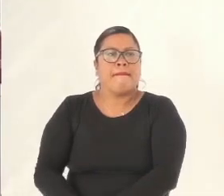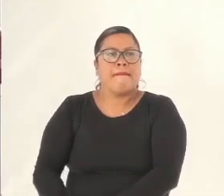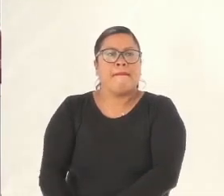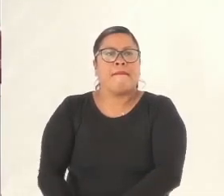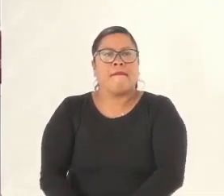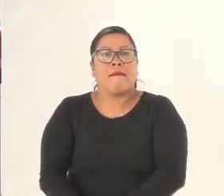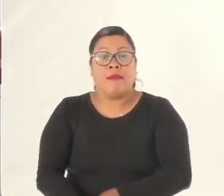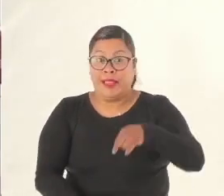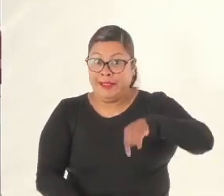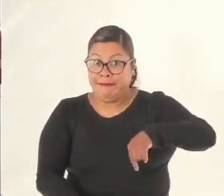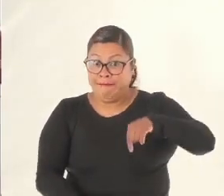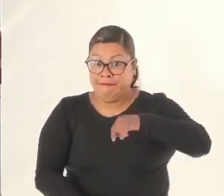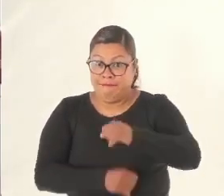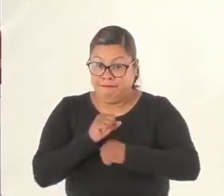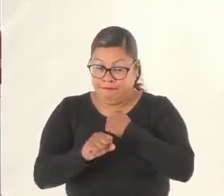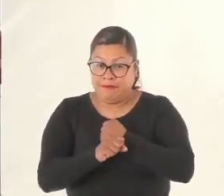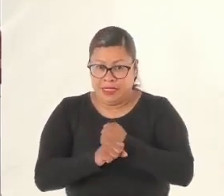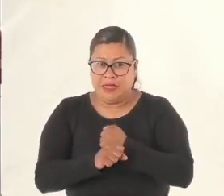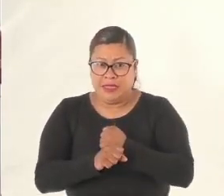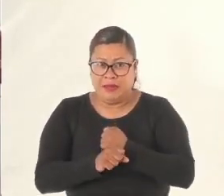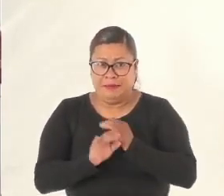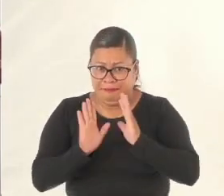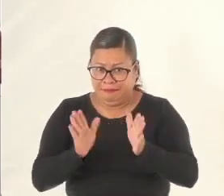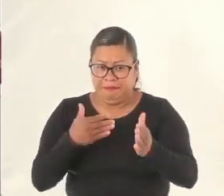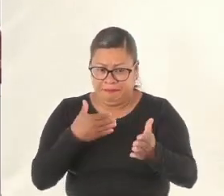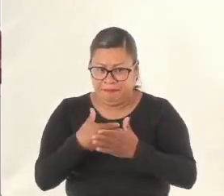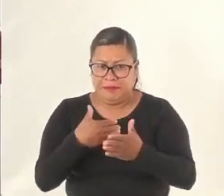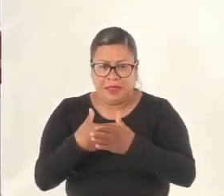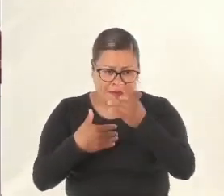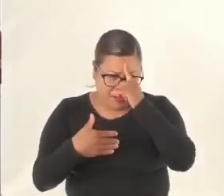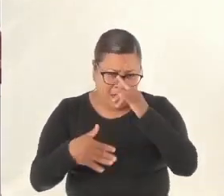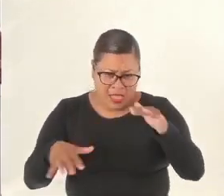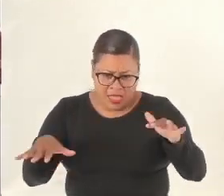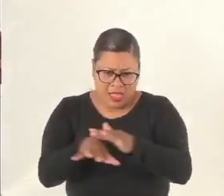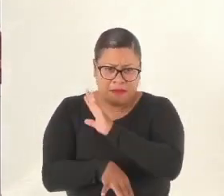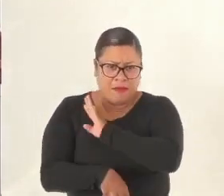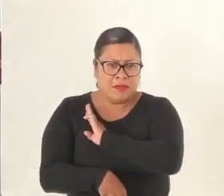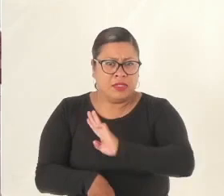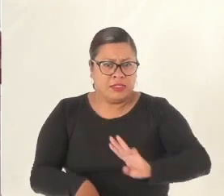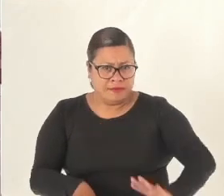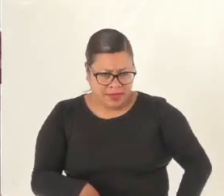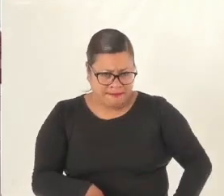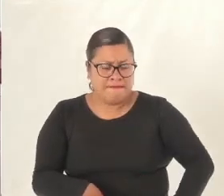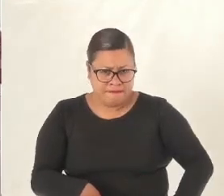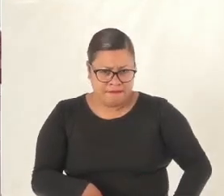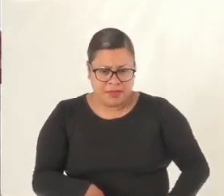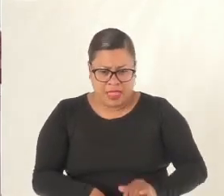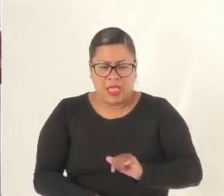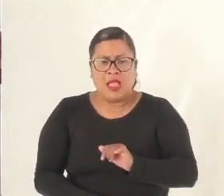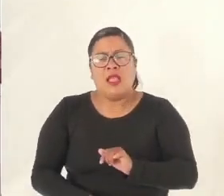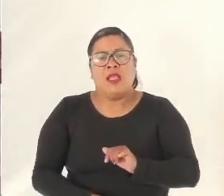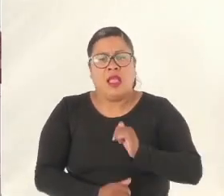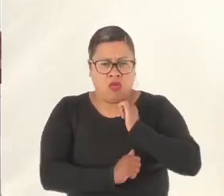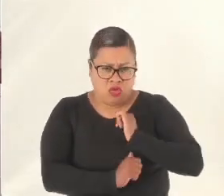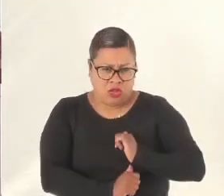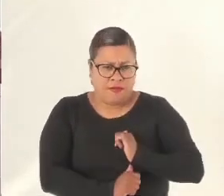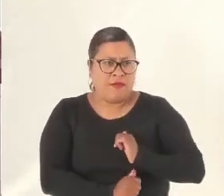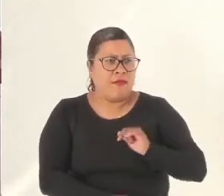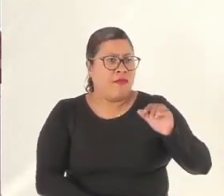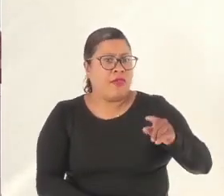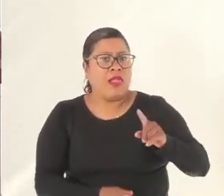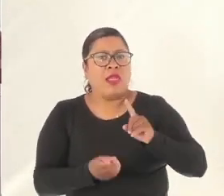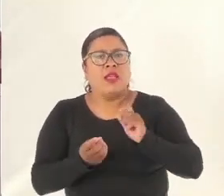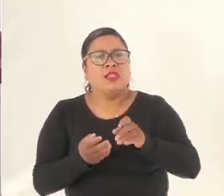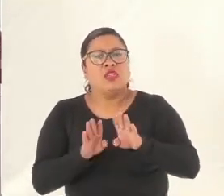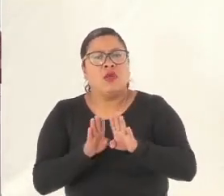en este año viene el cambio de las autoridades municipales en los municipios que se rigen mediante el sistema